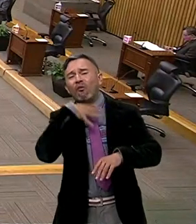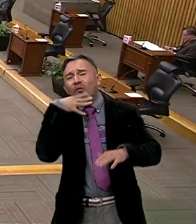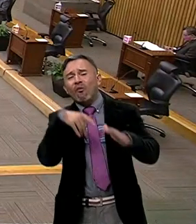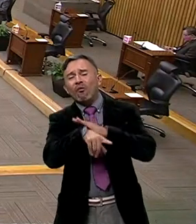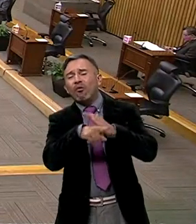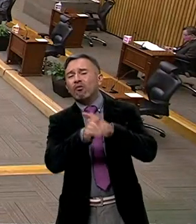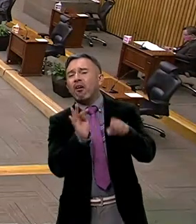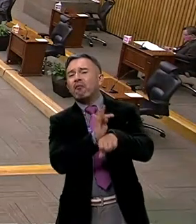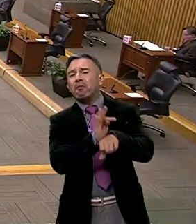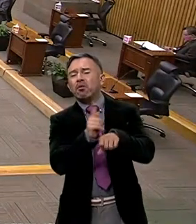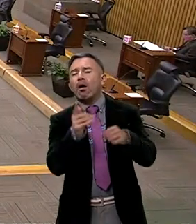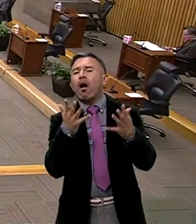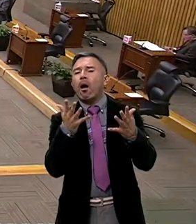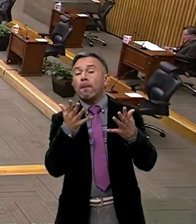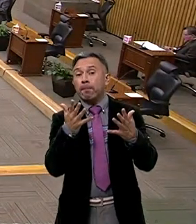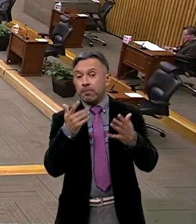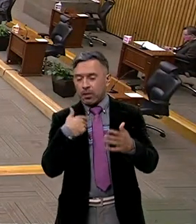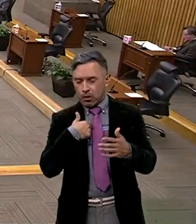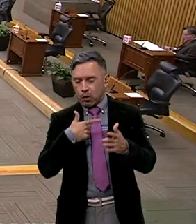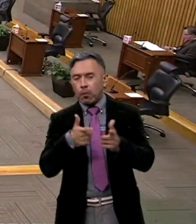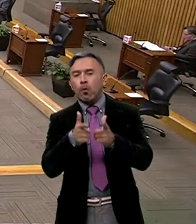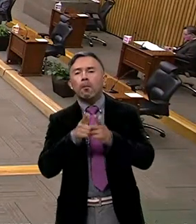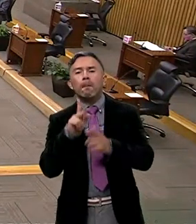parte del trabajo